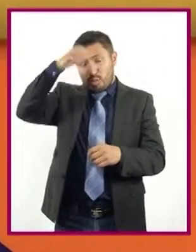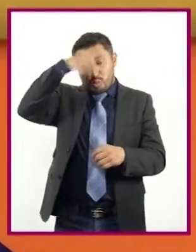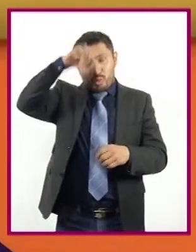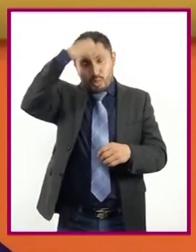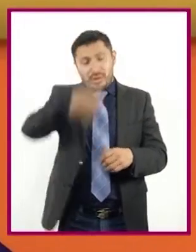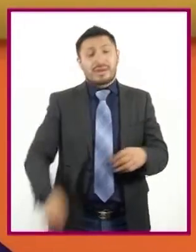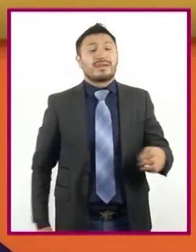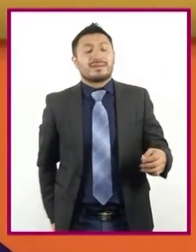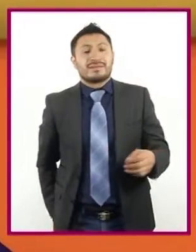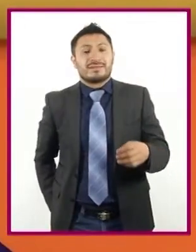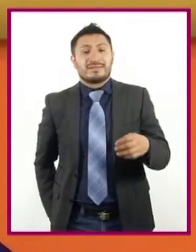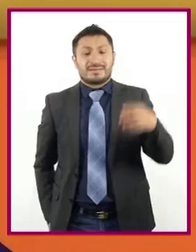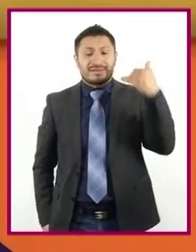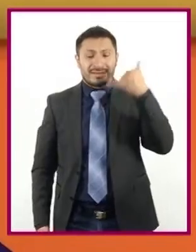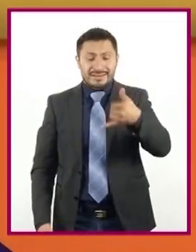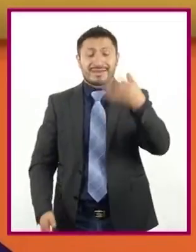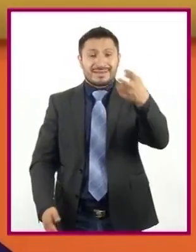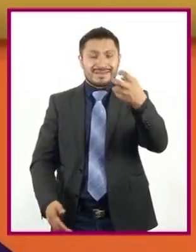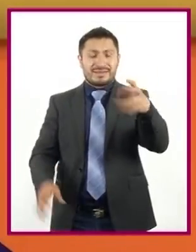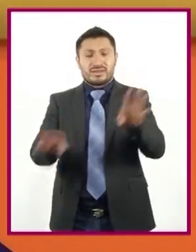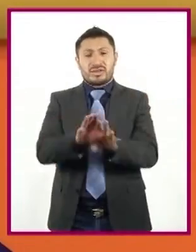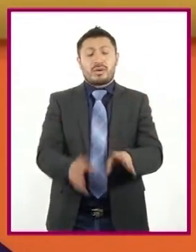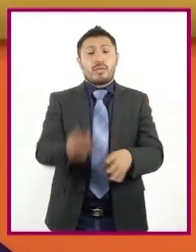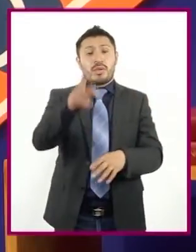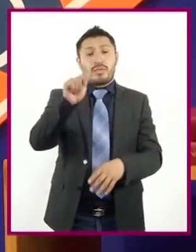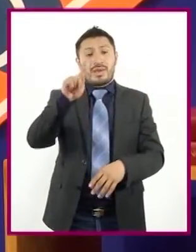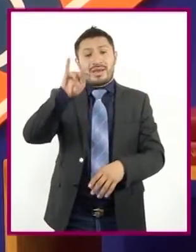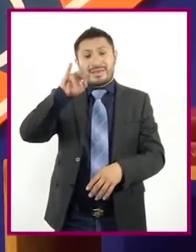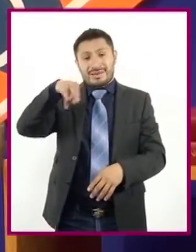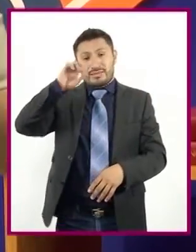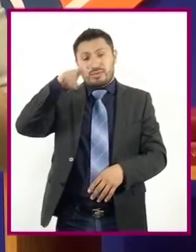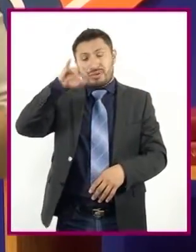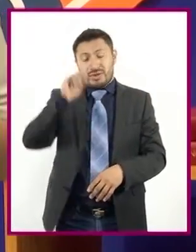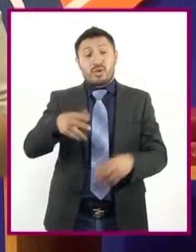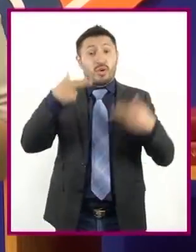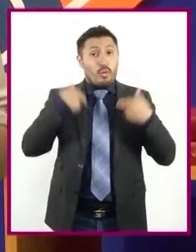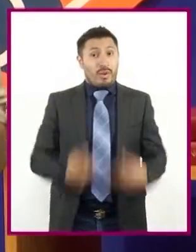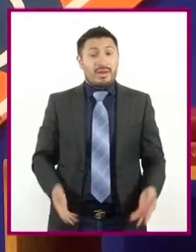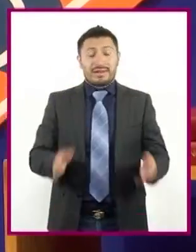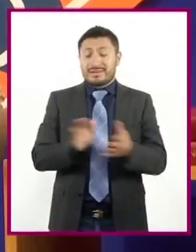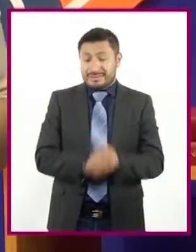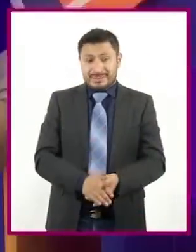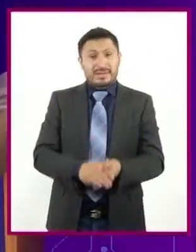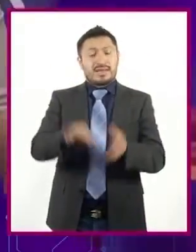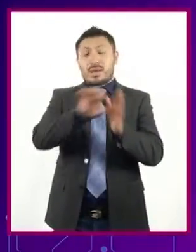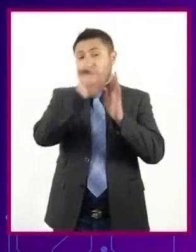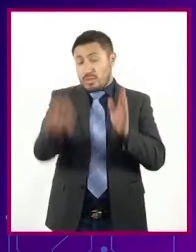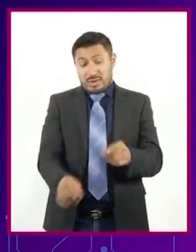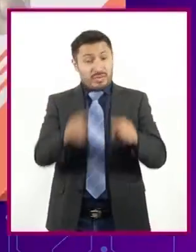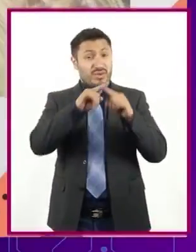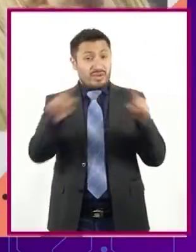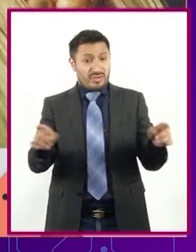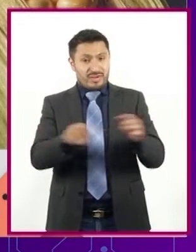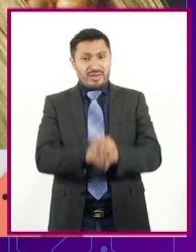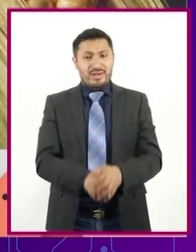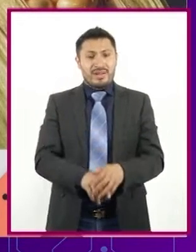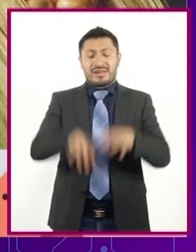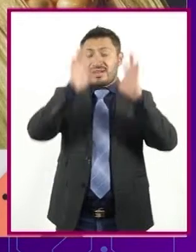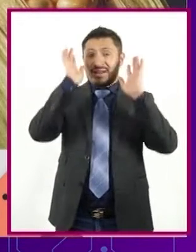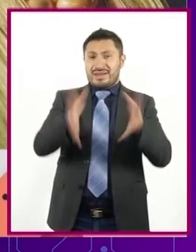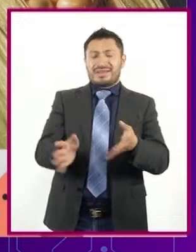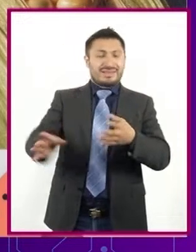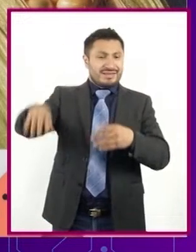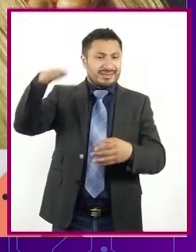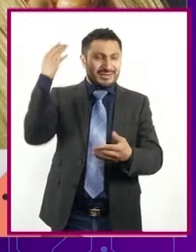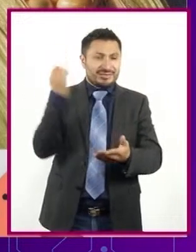son considerados patrimonio de la humanidad. Otro ejemplo de este tipo de expresiones es "ya nos cayó el